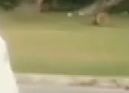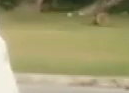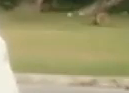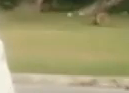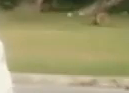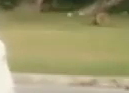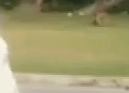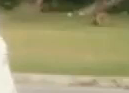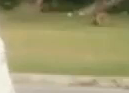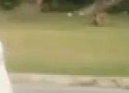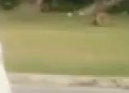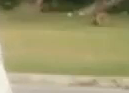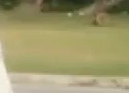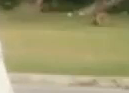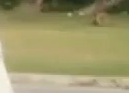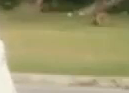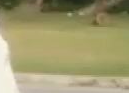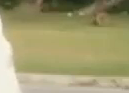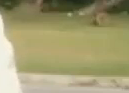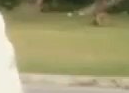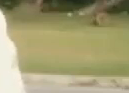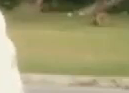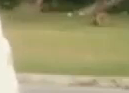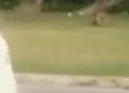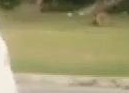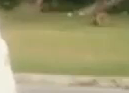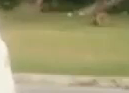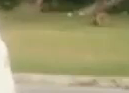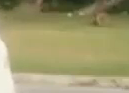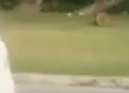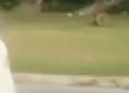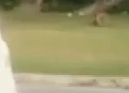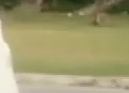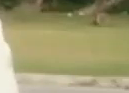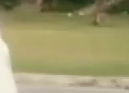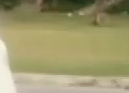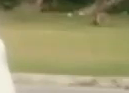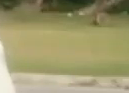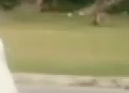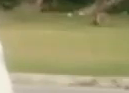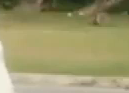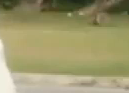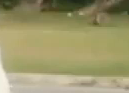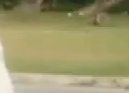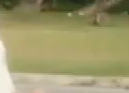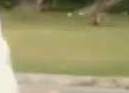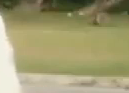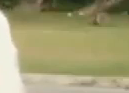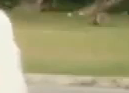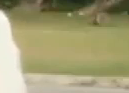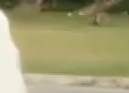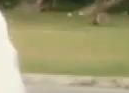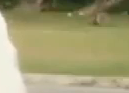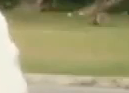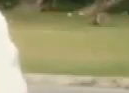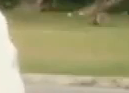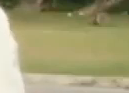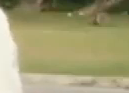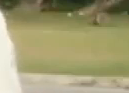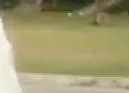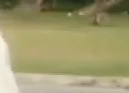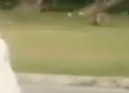a propósito de conmemorarse 18 años de la creación de la Alianza Bolivariana para los Pueblos de Nuestra América, Tratado de Comercio de los Pueblos.